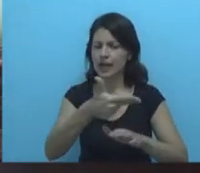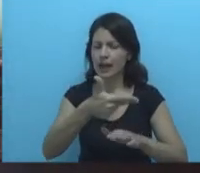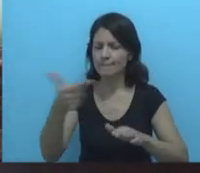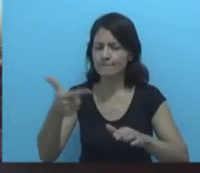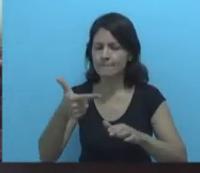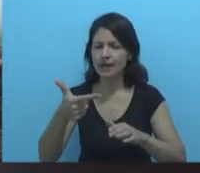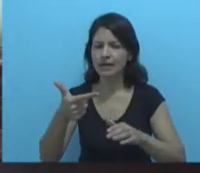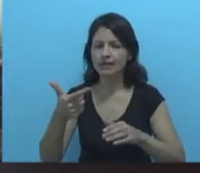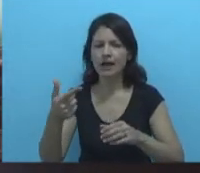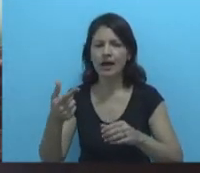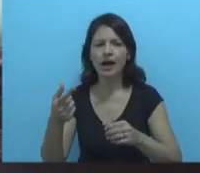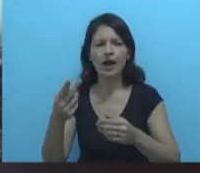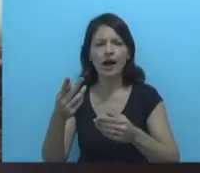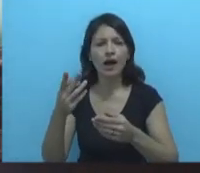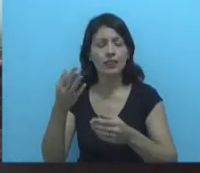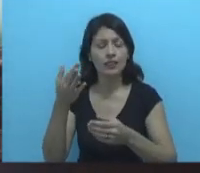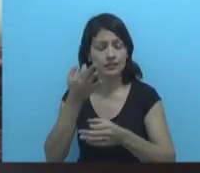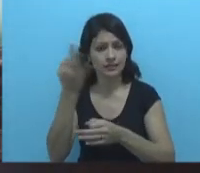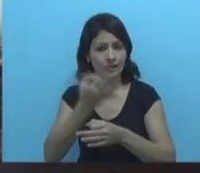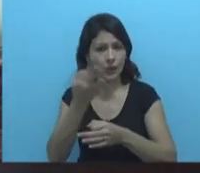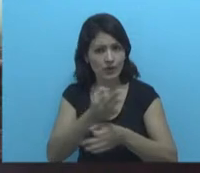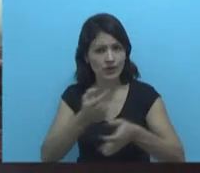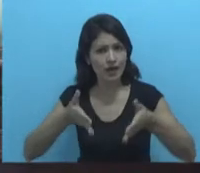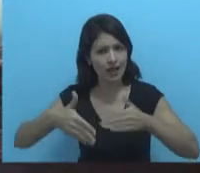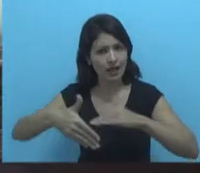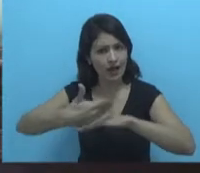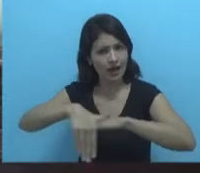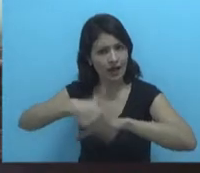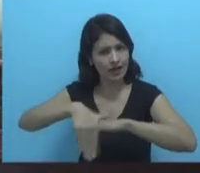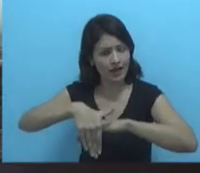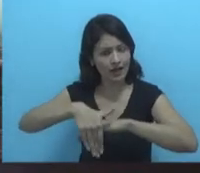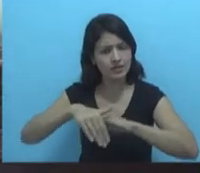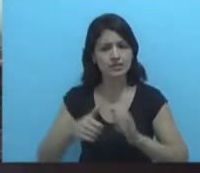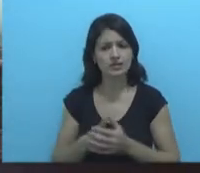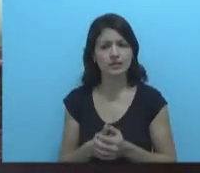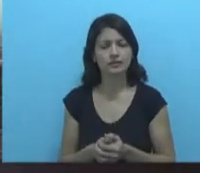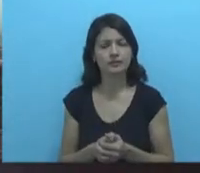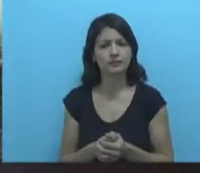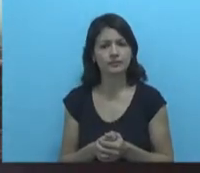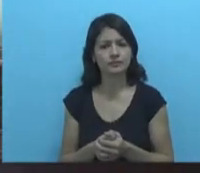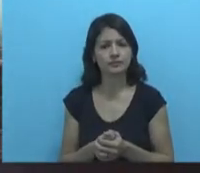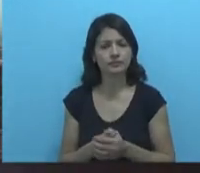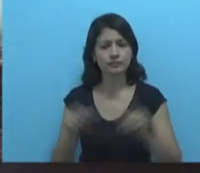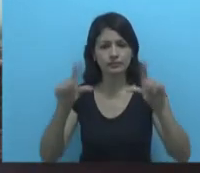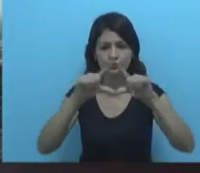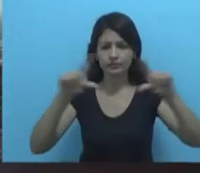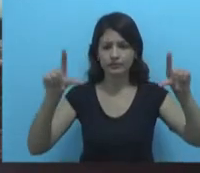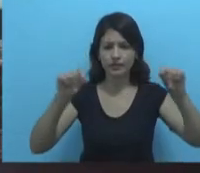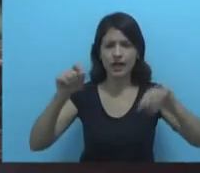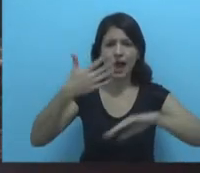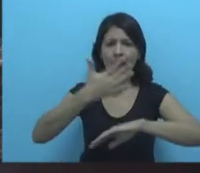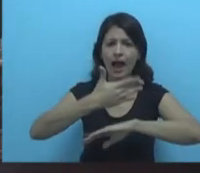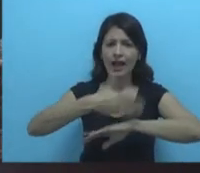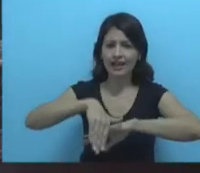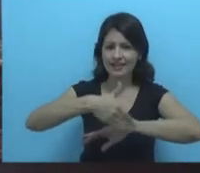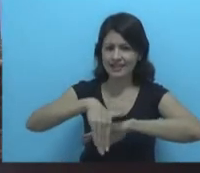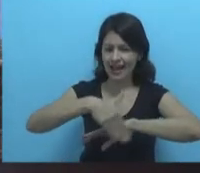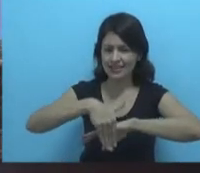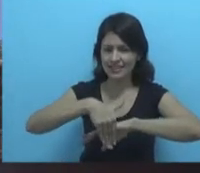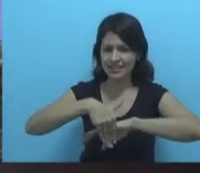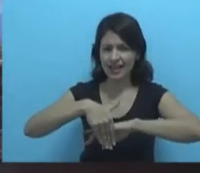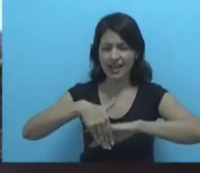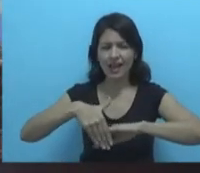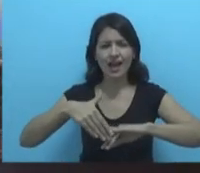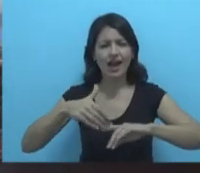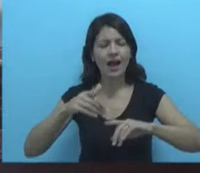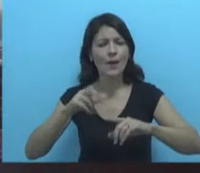realizarse el día del día 17 al 23 de mayo del corriente año, que tiene como lema Calles para la Vida.